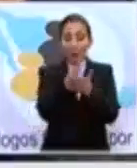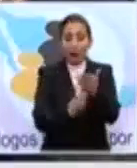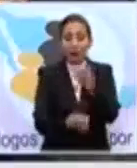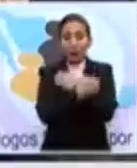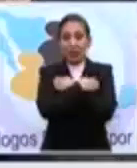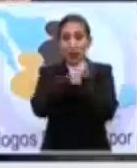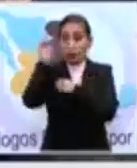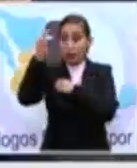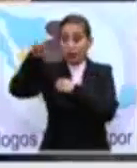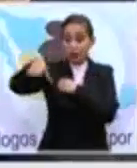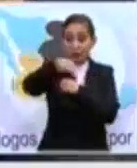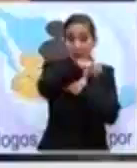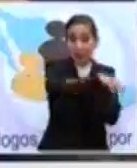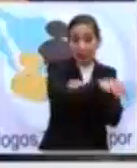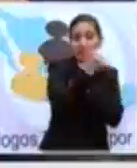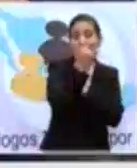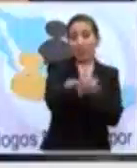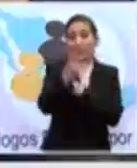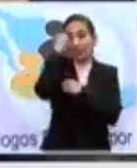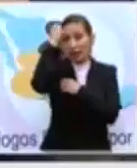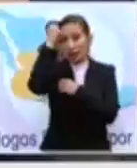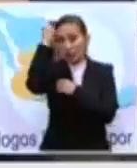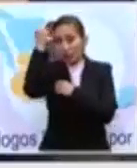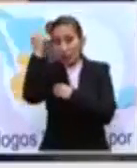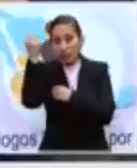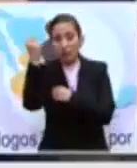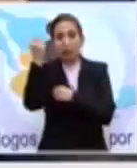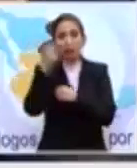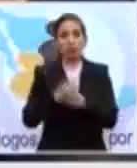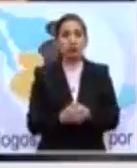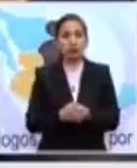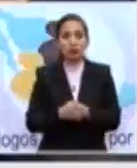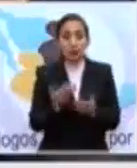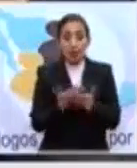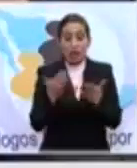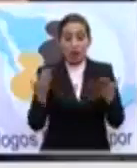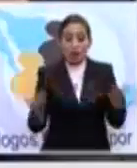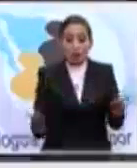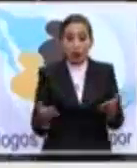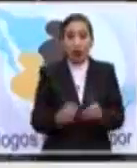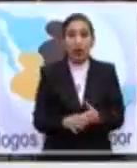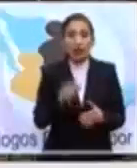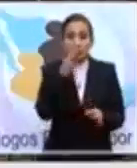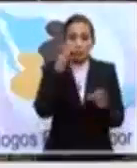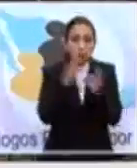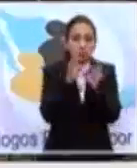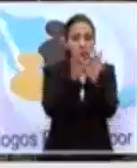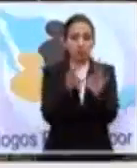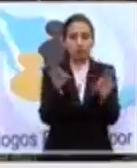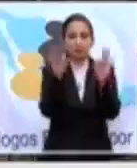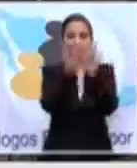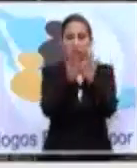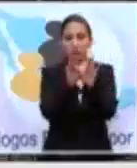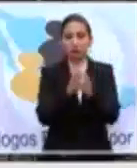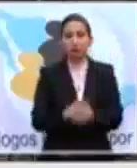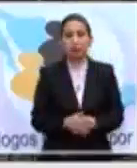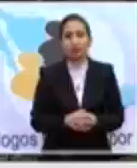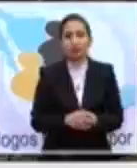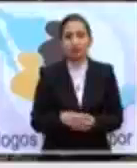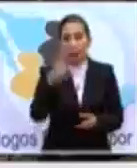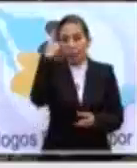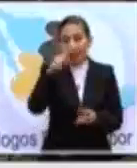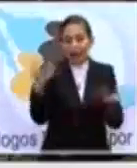educación de las universidades y de los tecnológicos, que son hoy en día un punto fundamental